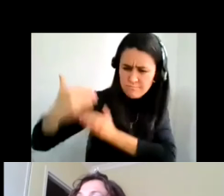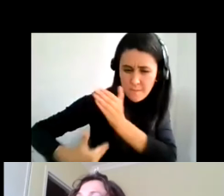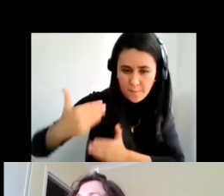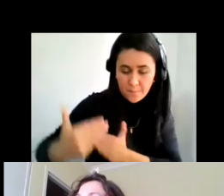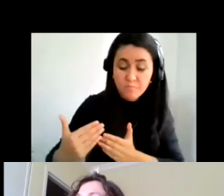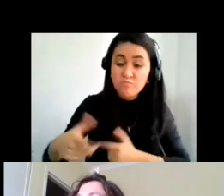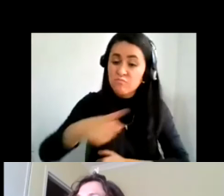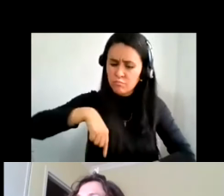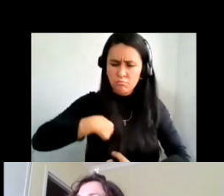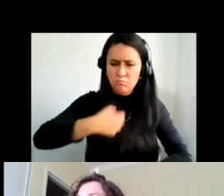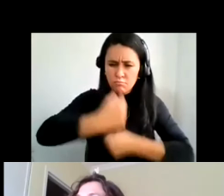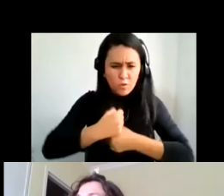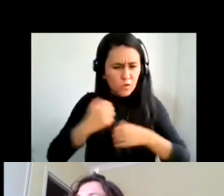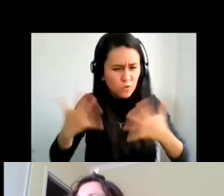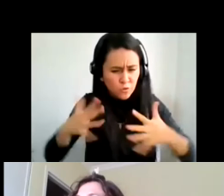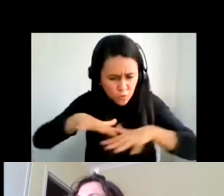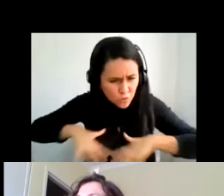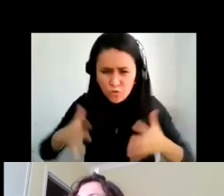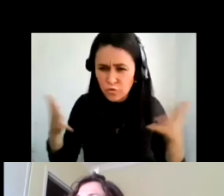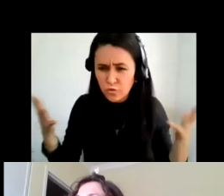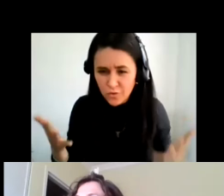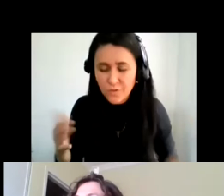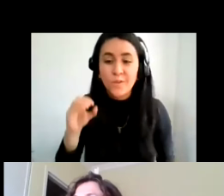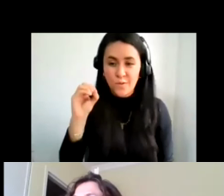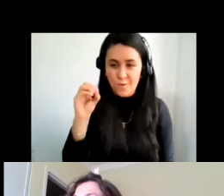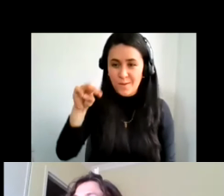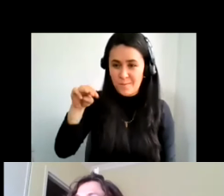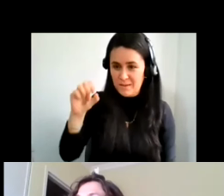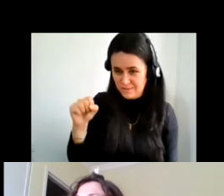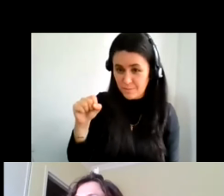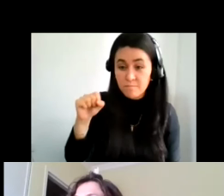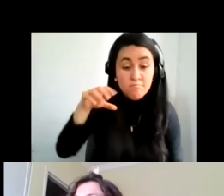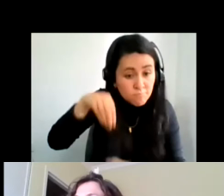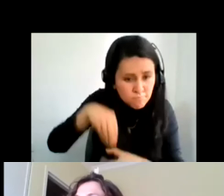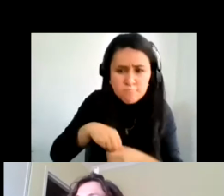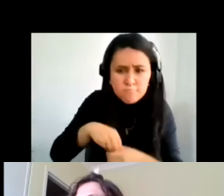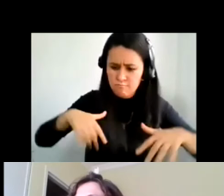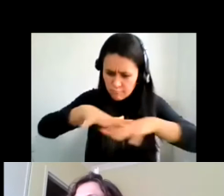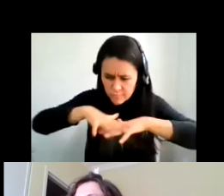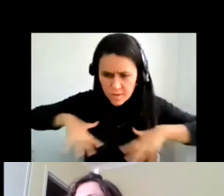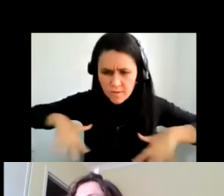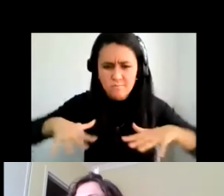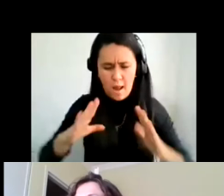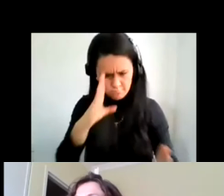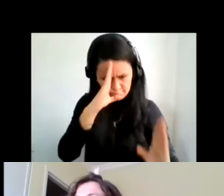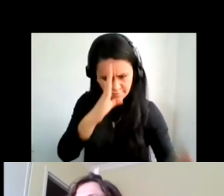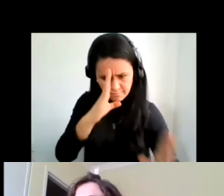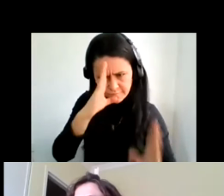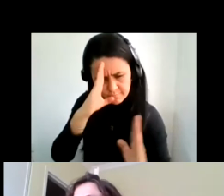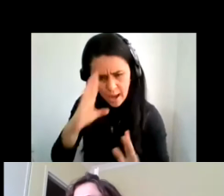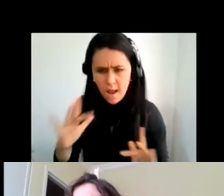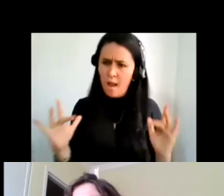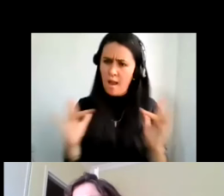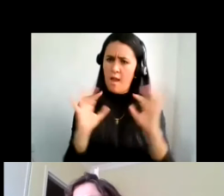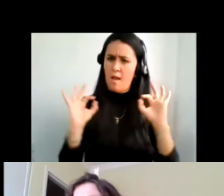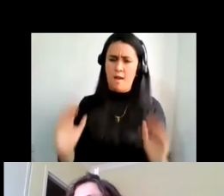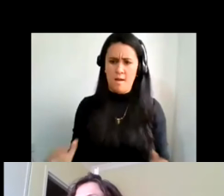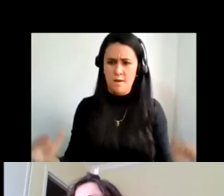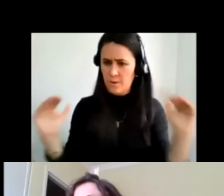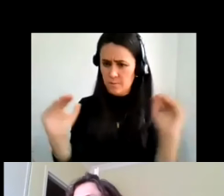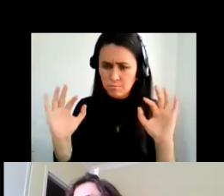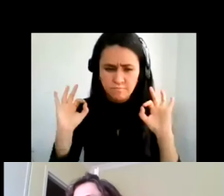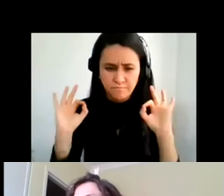de la OMS of y coverage, utilizando el which marco has Tanahashi identified para lograr una cobertura accessibility, efectiva. Y esto acceptability, incluye inclusion, los temas